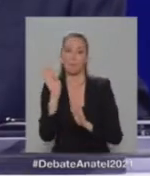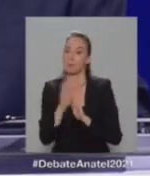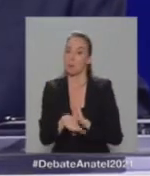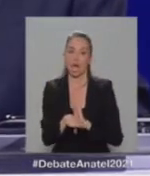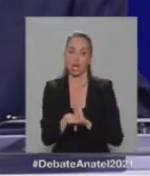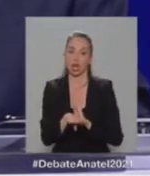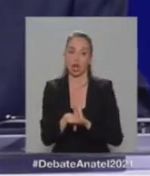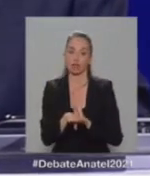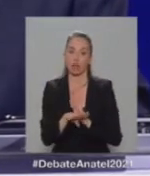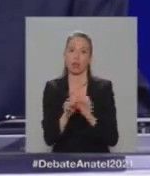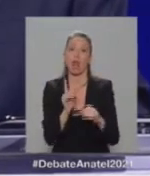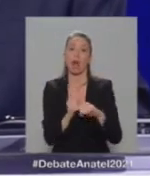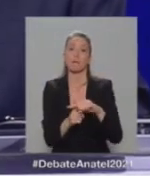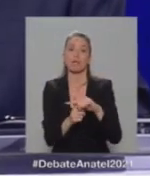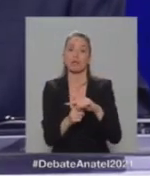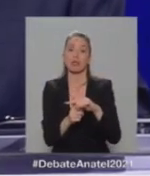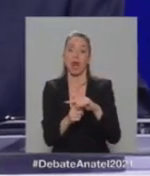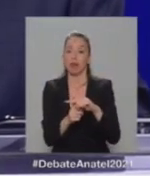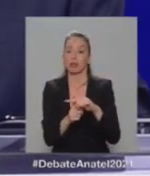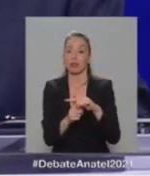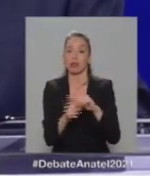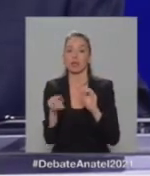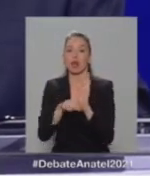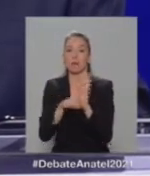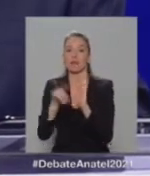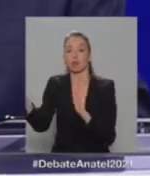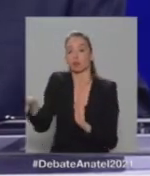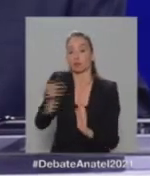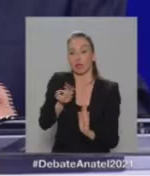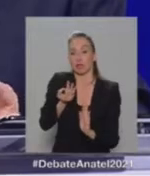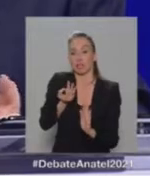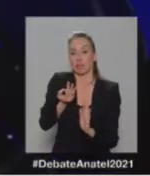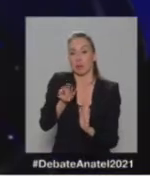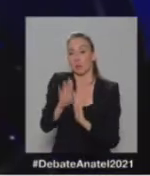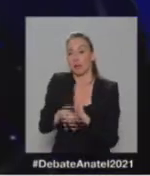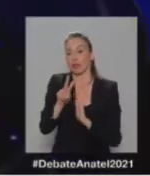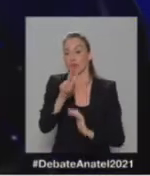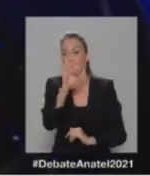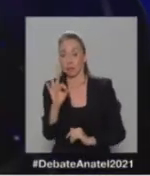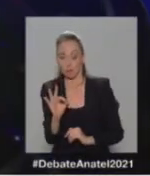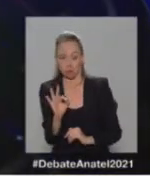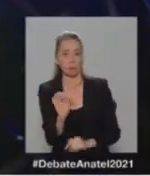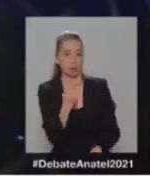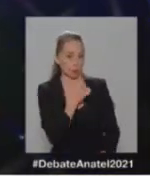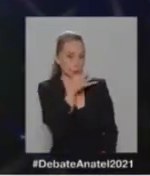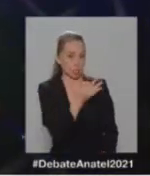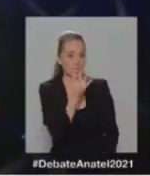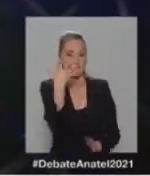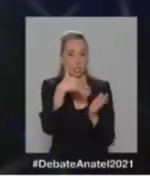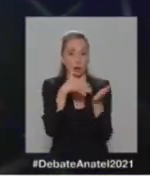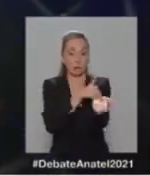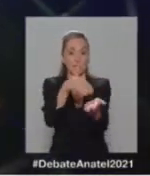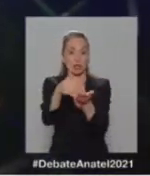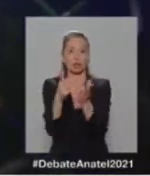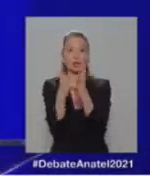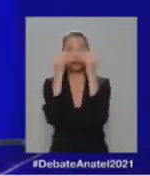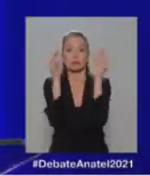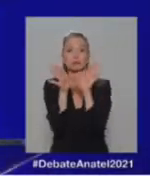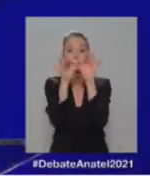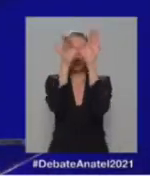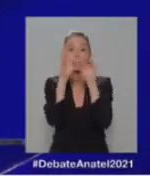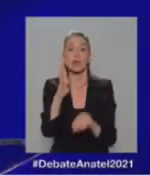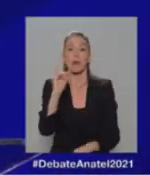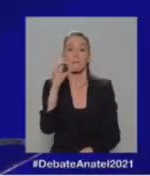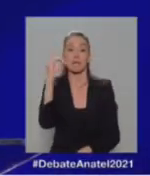Juan Manuel Astorga, como con Macarena Pizarro, a quien derechamente le preguntó si era casada o no y por qué no podía ser beneficiaria de algún programa